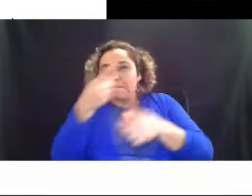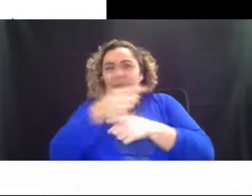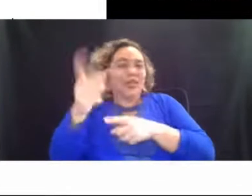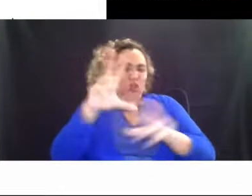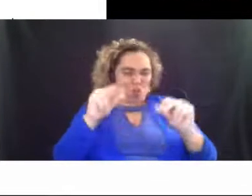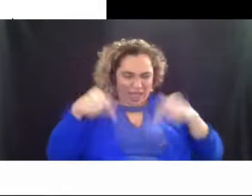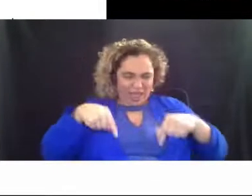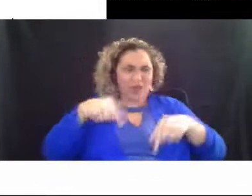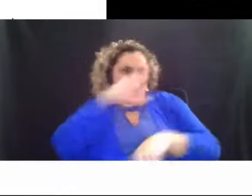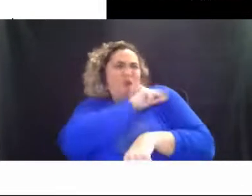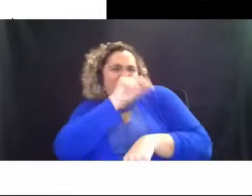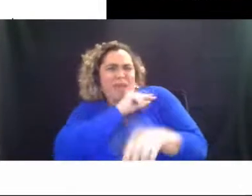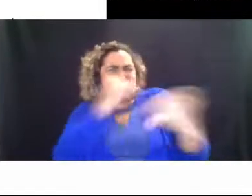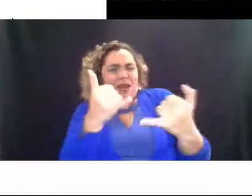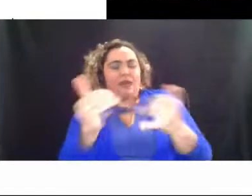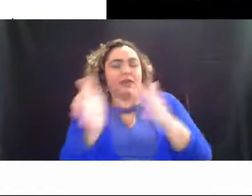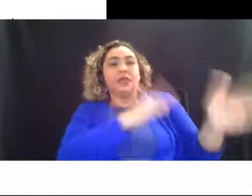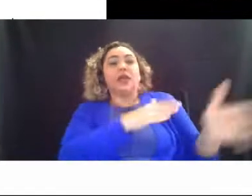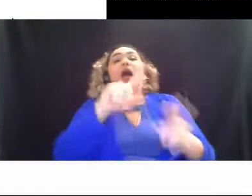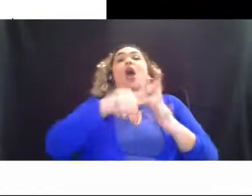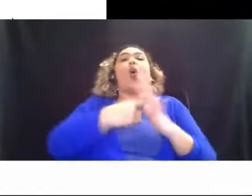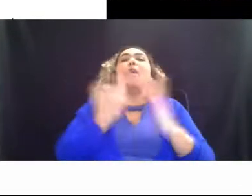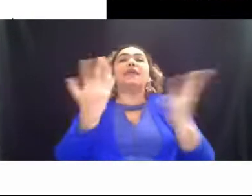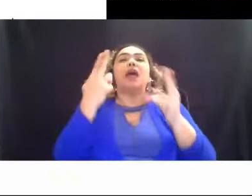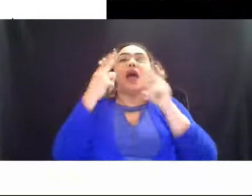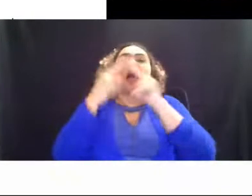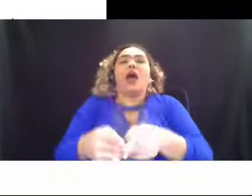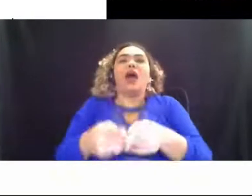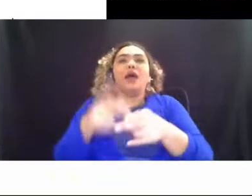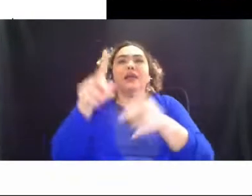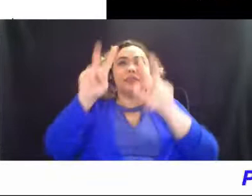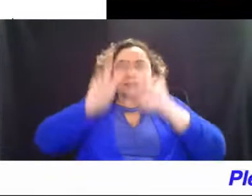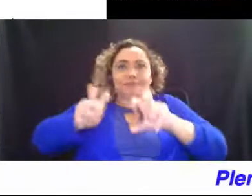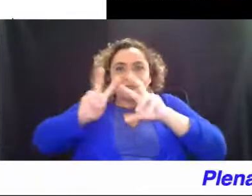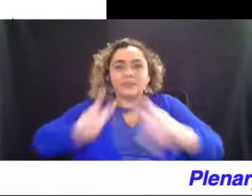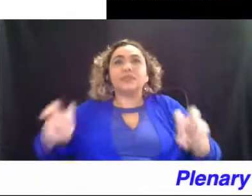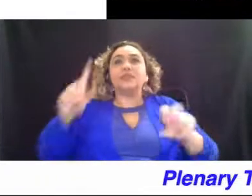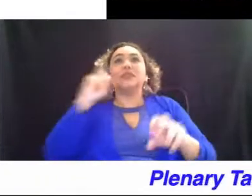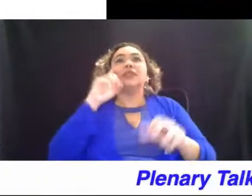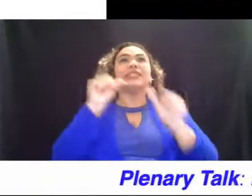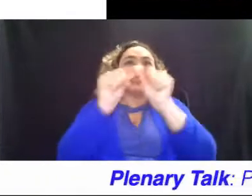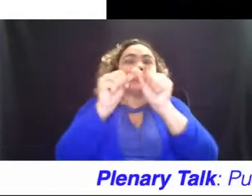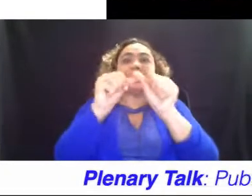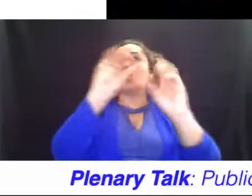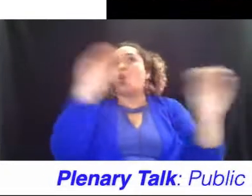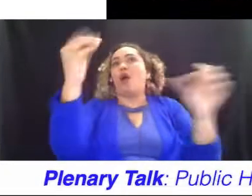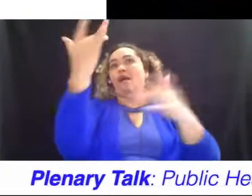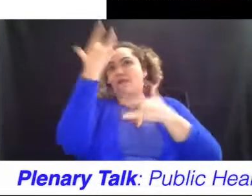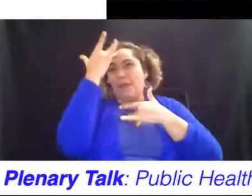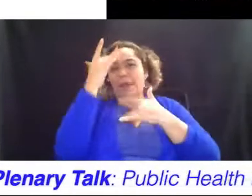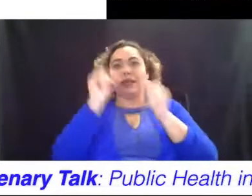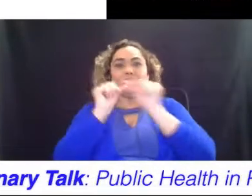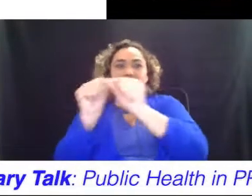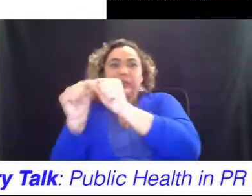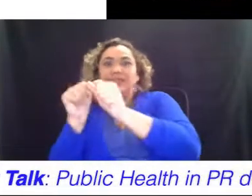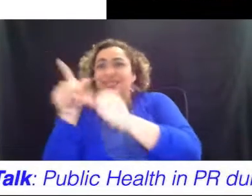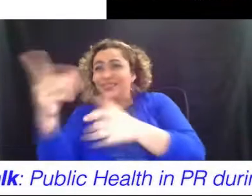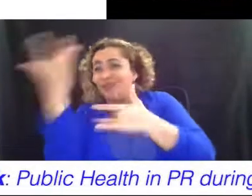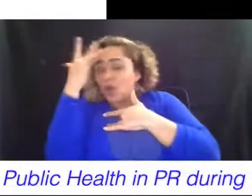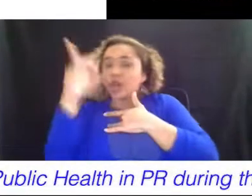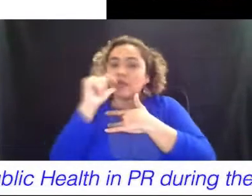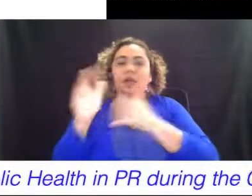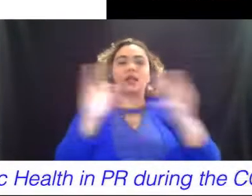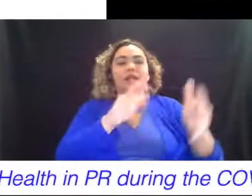en noviembre, comencemos lo que es hacer esos estudios de cero prevalencia y prevalencia. Aquí quería traerles